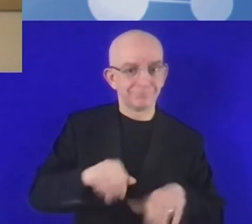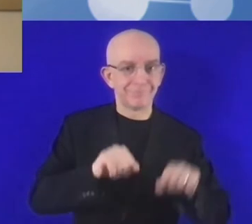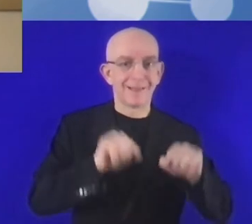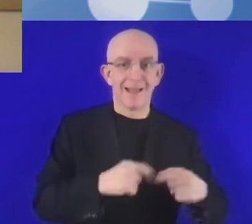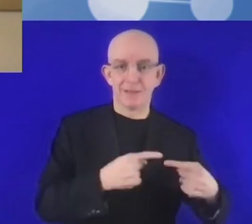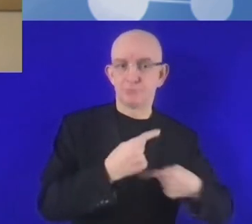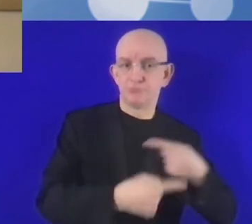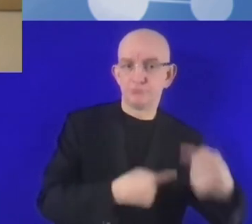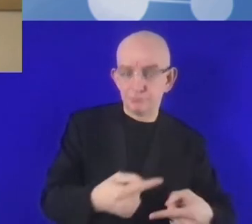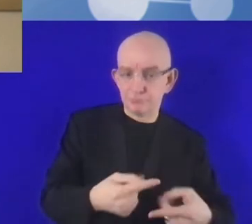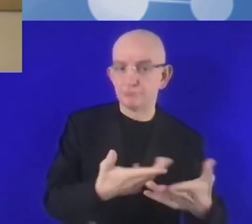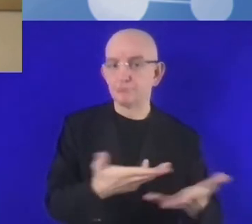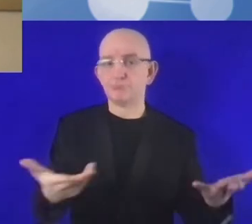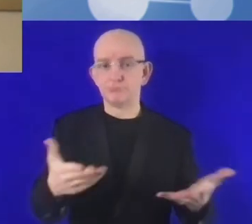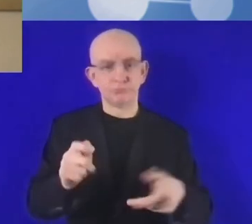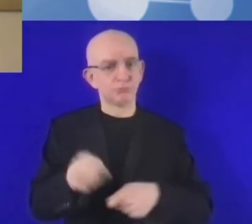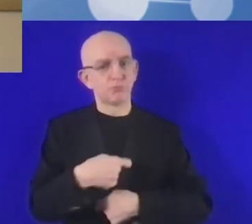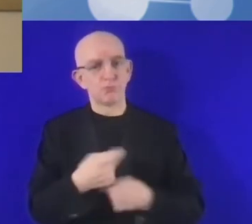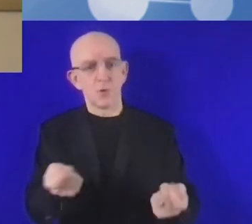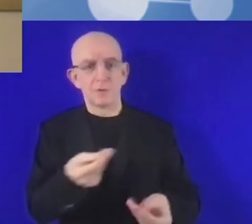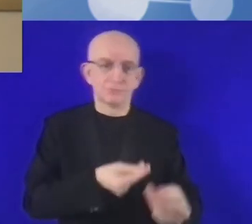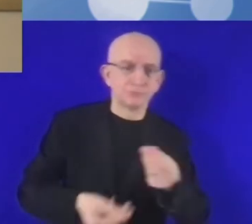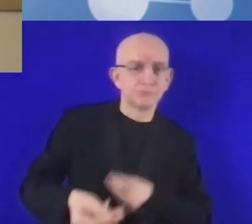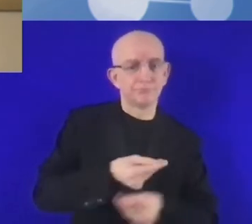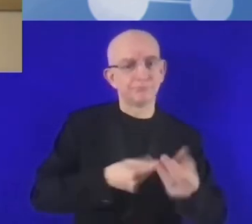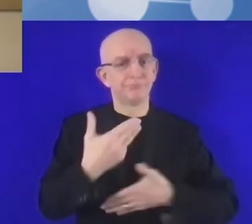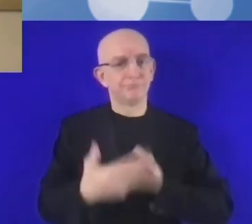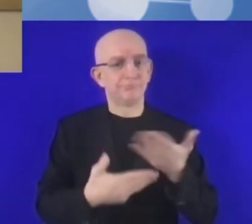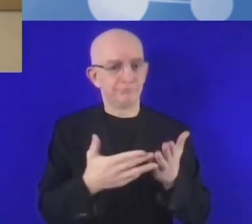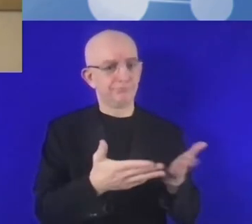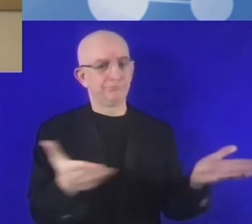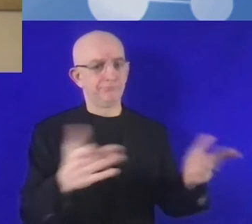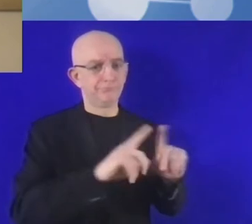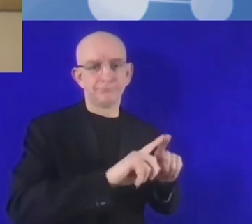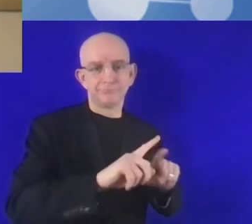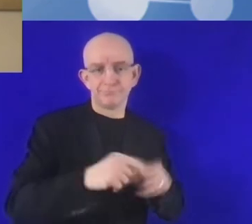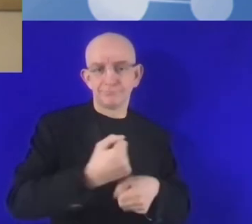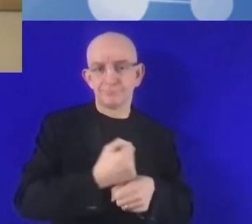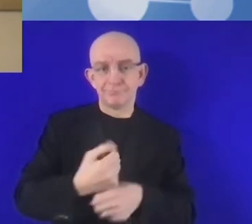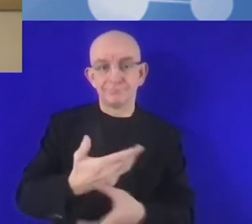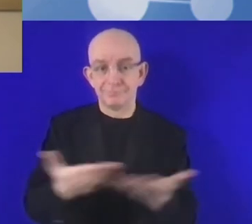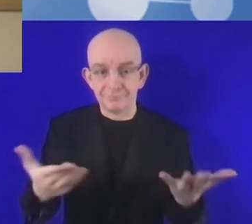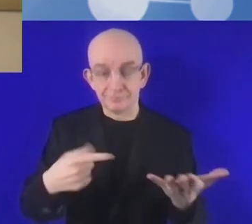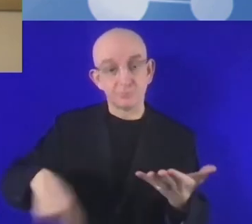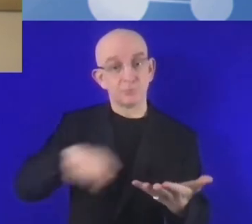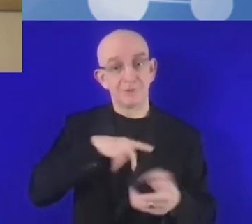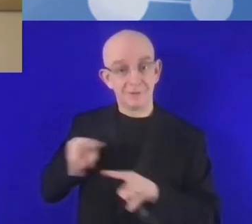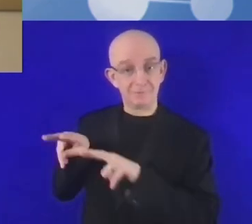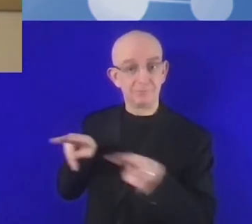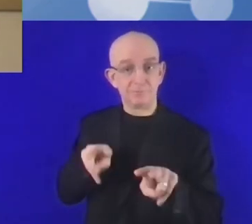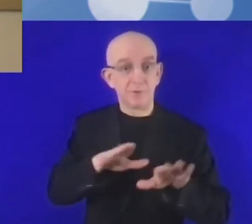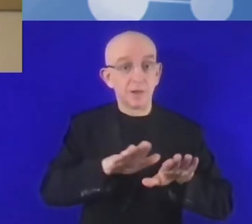Podían hacer compras online, podían mantener sus contactos sociales a través